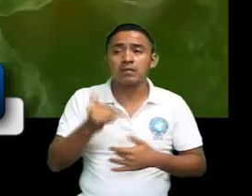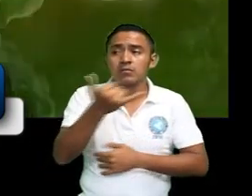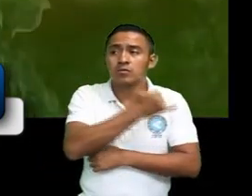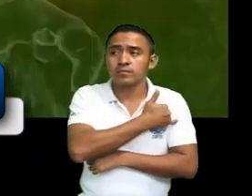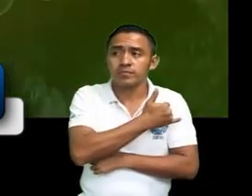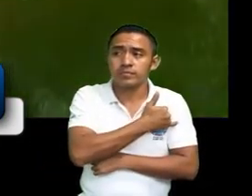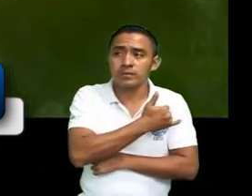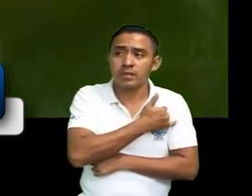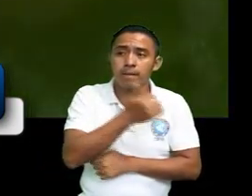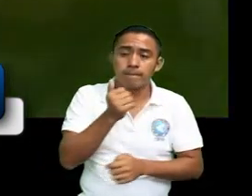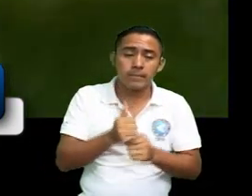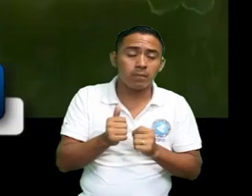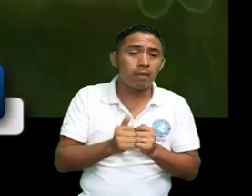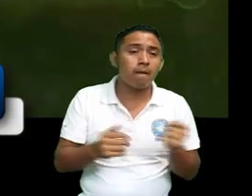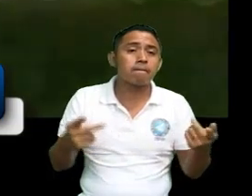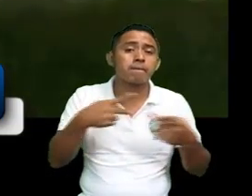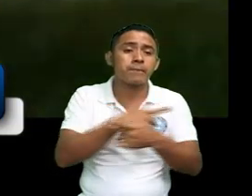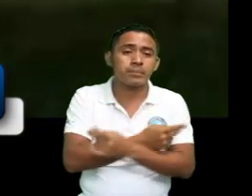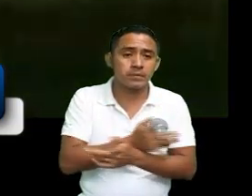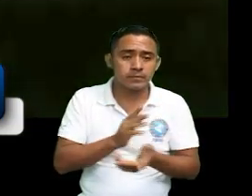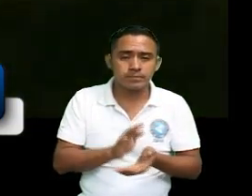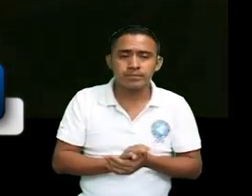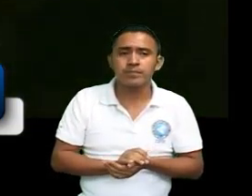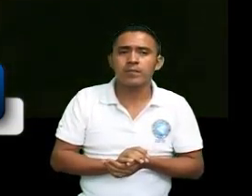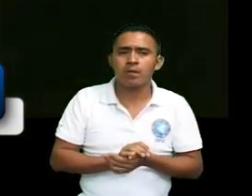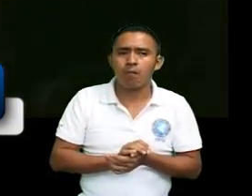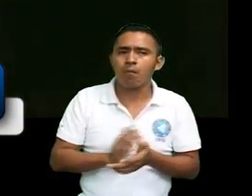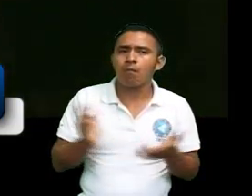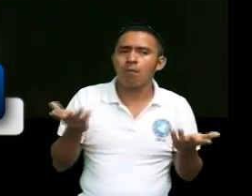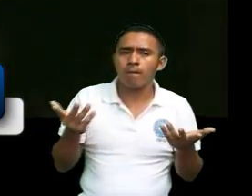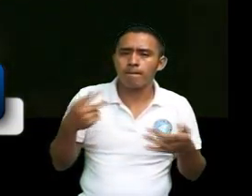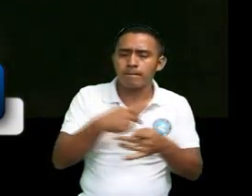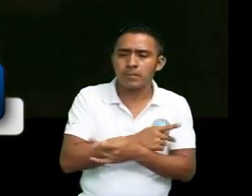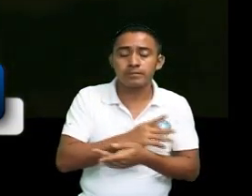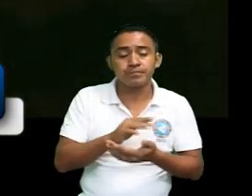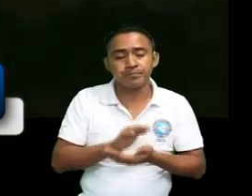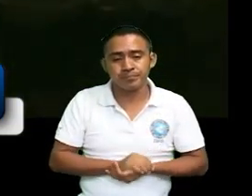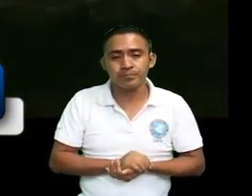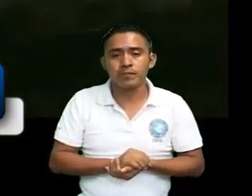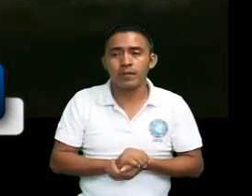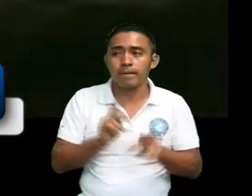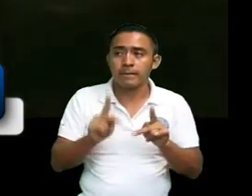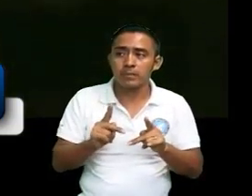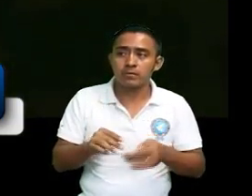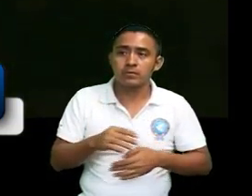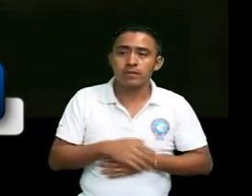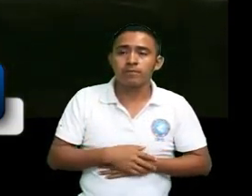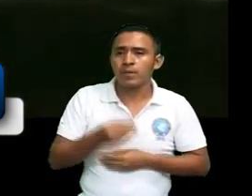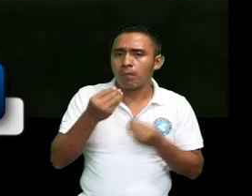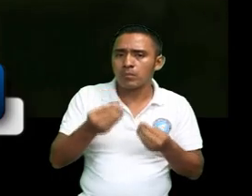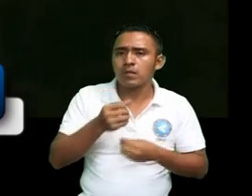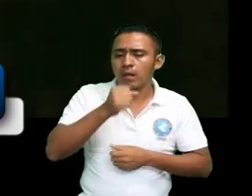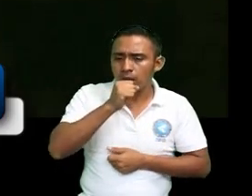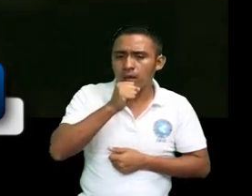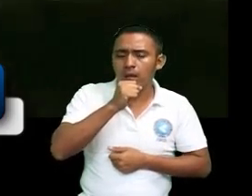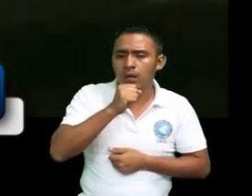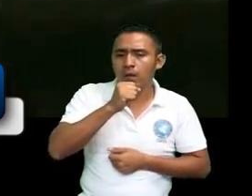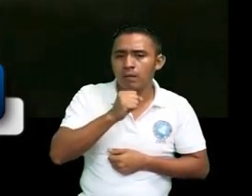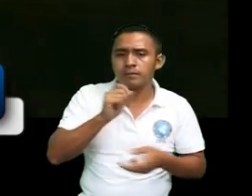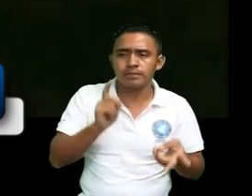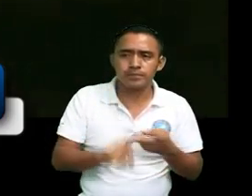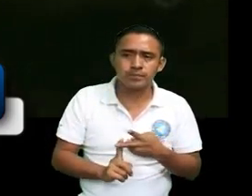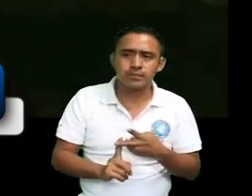porque ya hay una complicación. ¿Qué tipo de complicación? Bueno, el paciente puede llegar porque está tosiendo mucho o porque